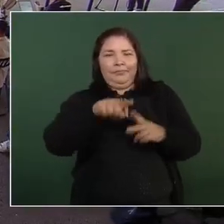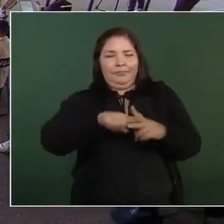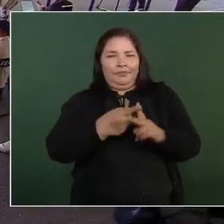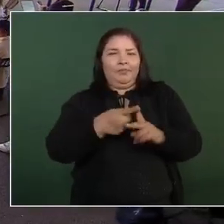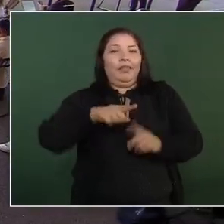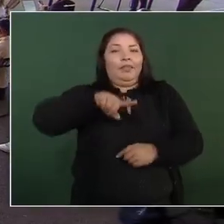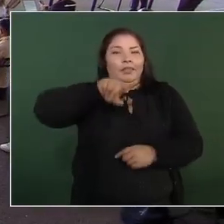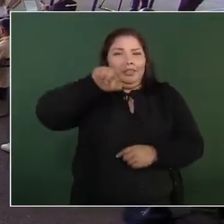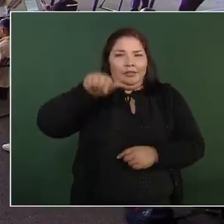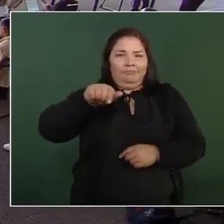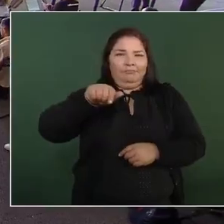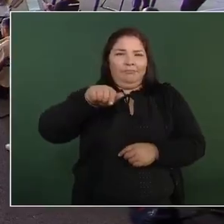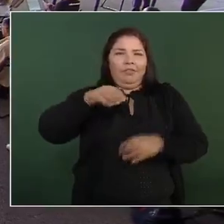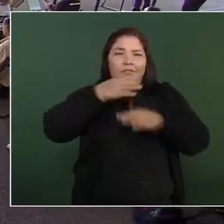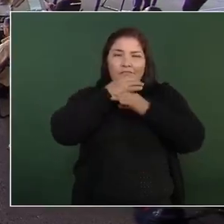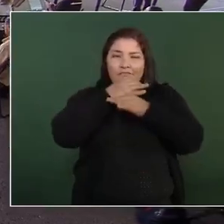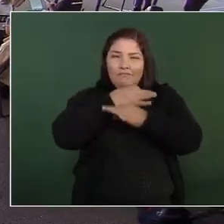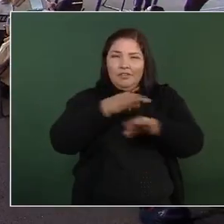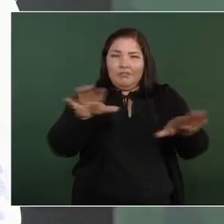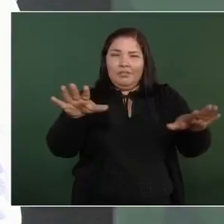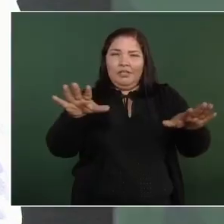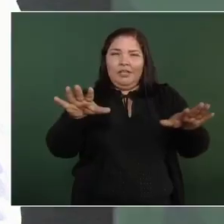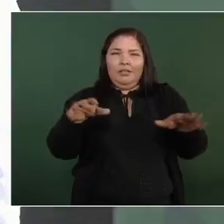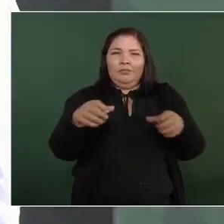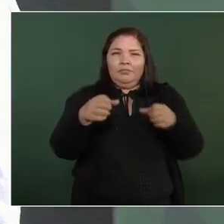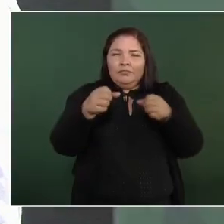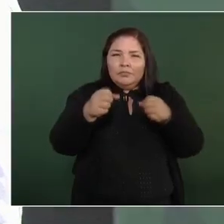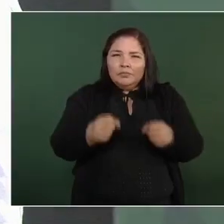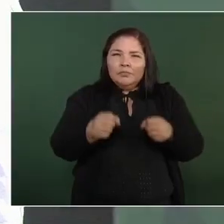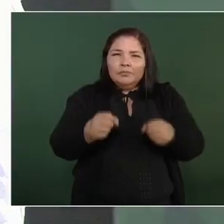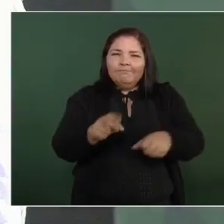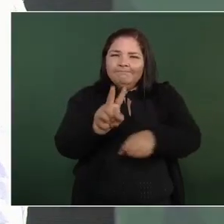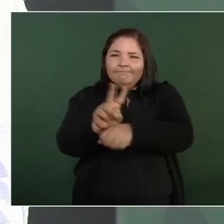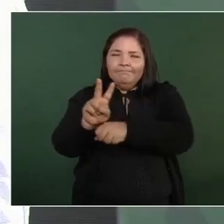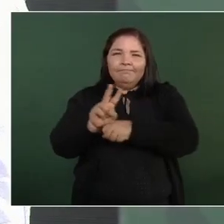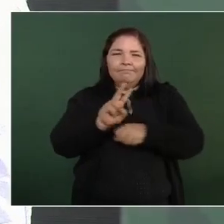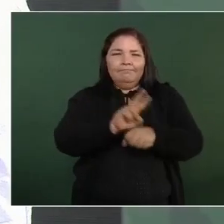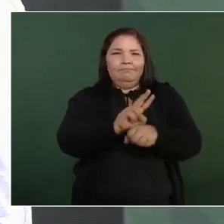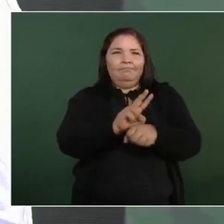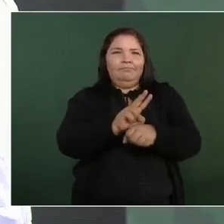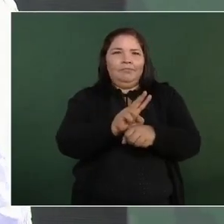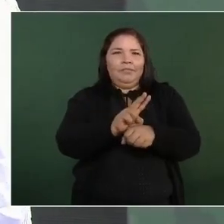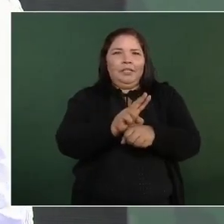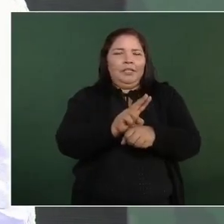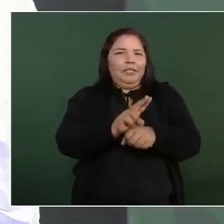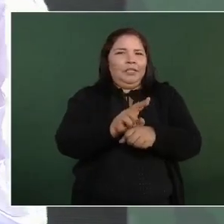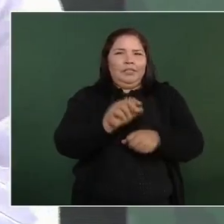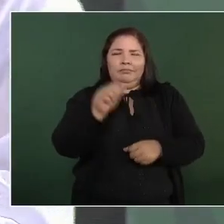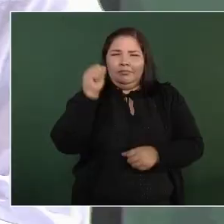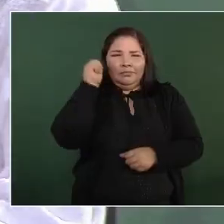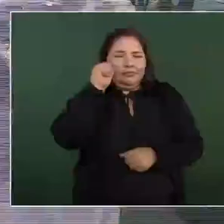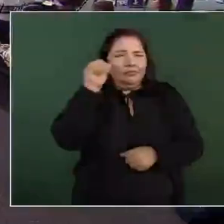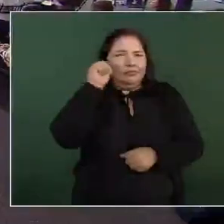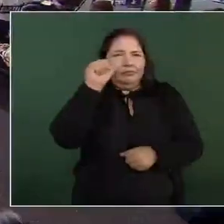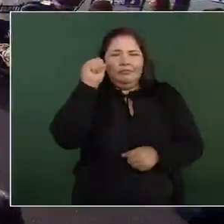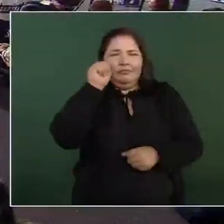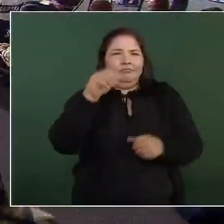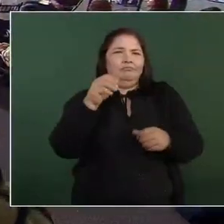informar sobre seguridad y, como siempre lo hacemos,